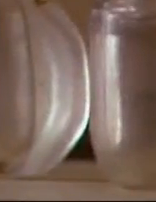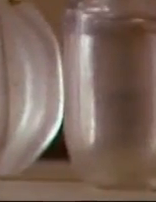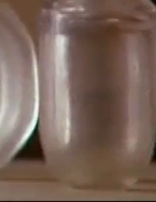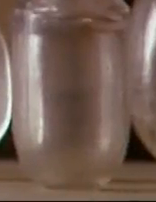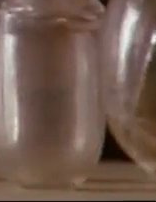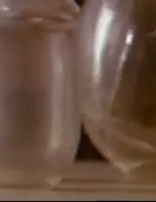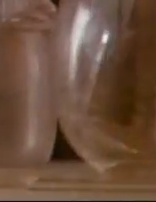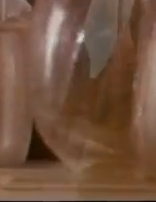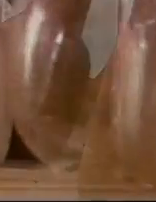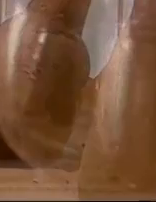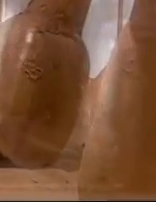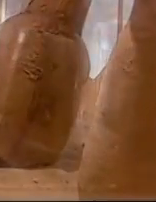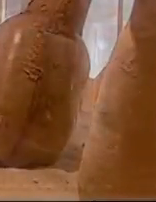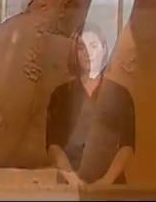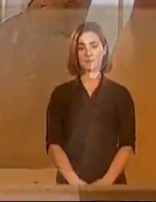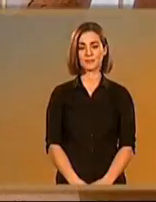Música